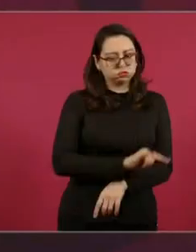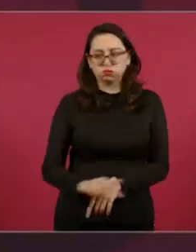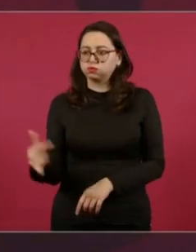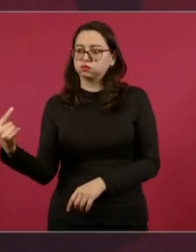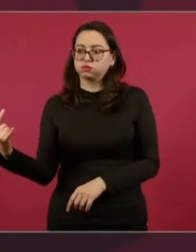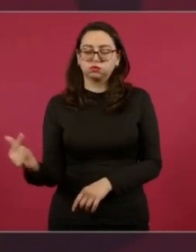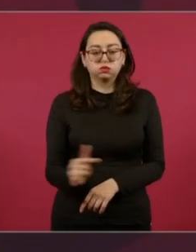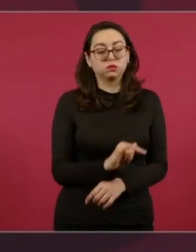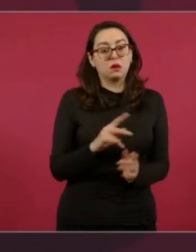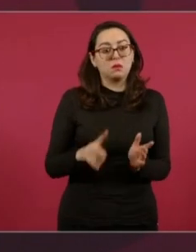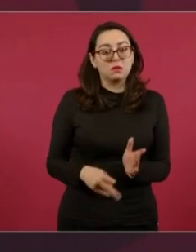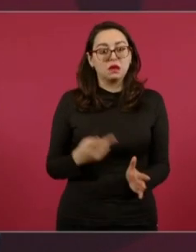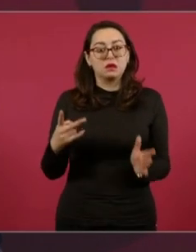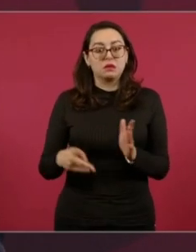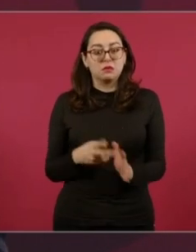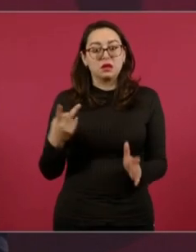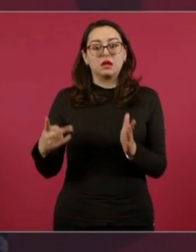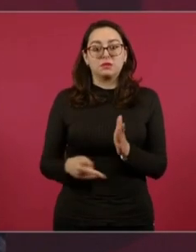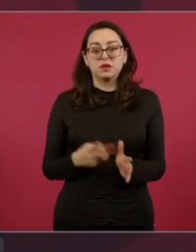como